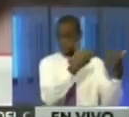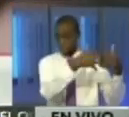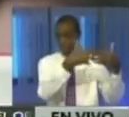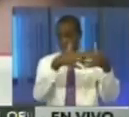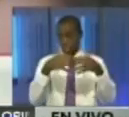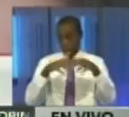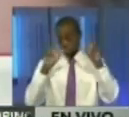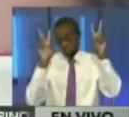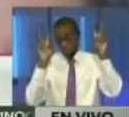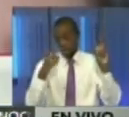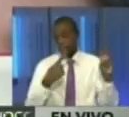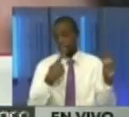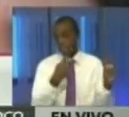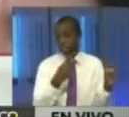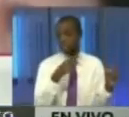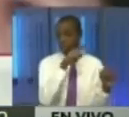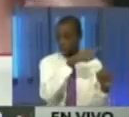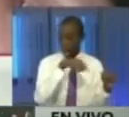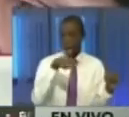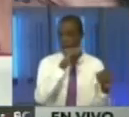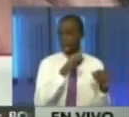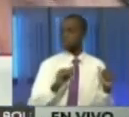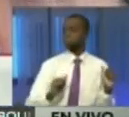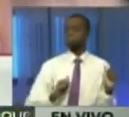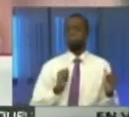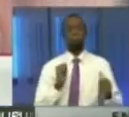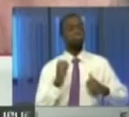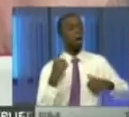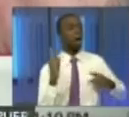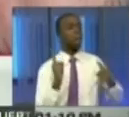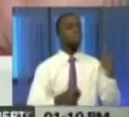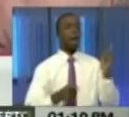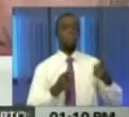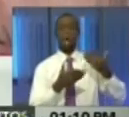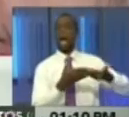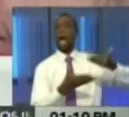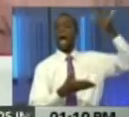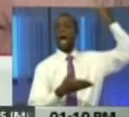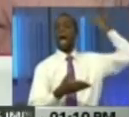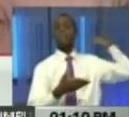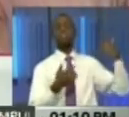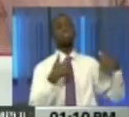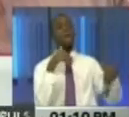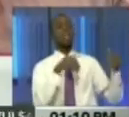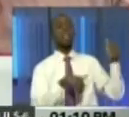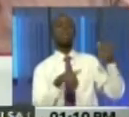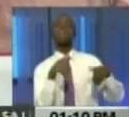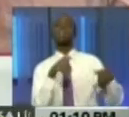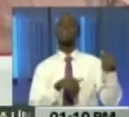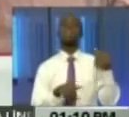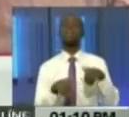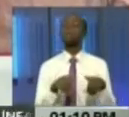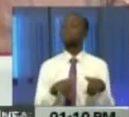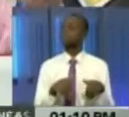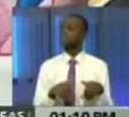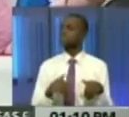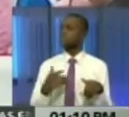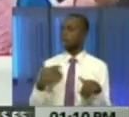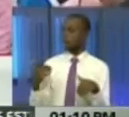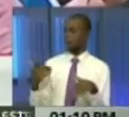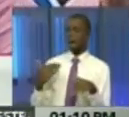hay que decirlo también, que manejaban a su antojo los procesos electorales en ese momento, pero también